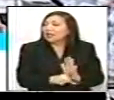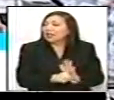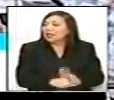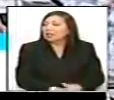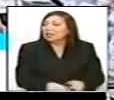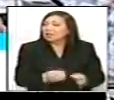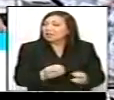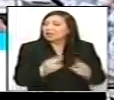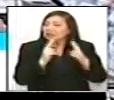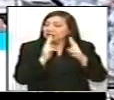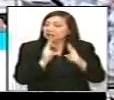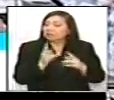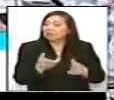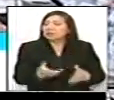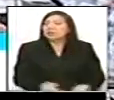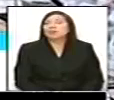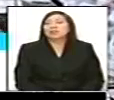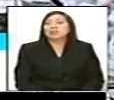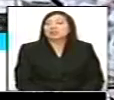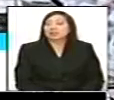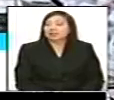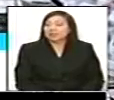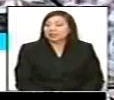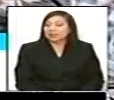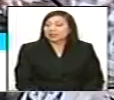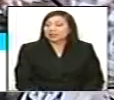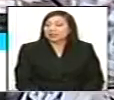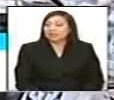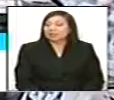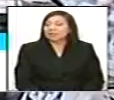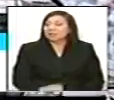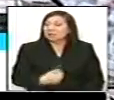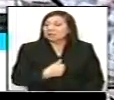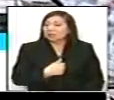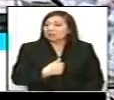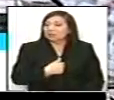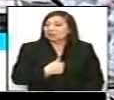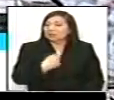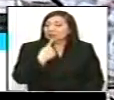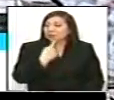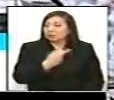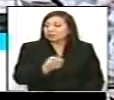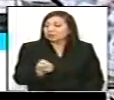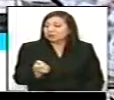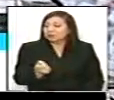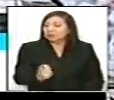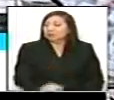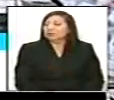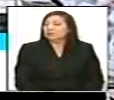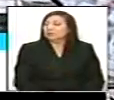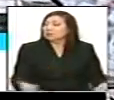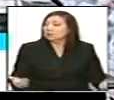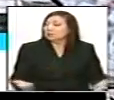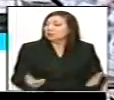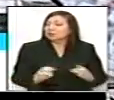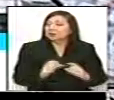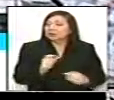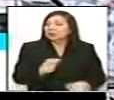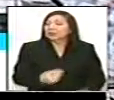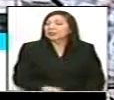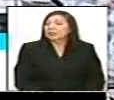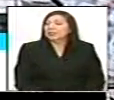ley real respecto de su mineral. Entonces, en la propuesta que usted está, digamos, impulsando, señora